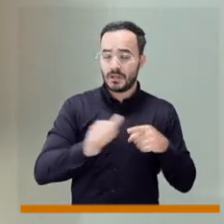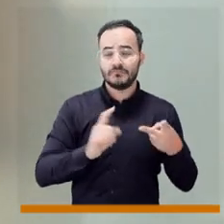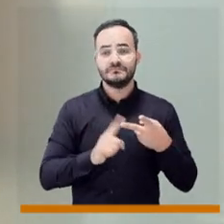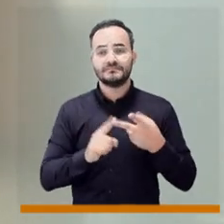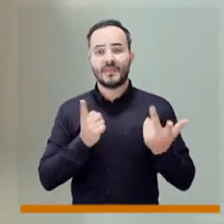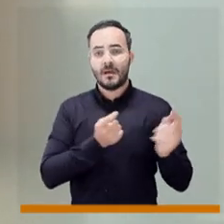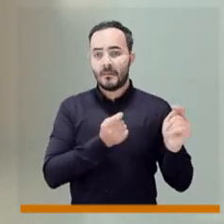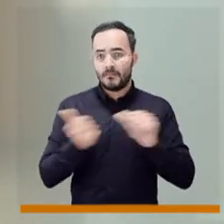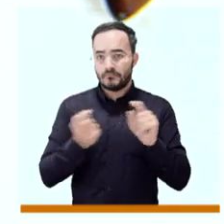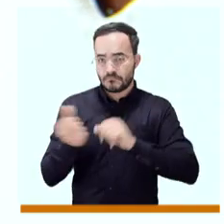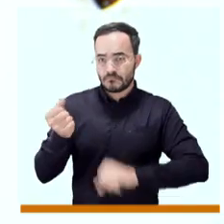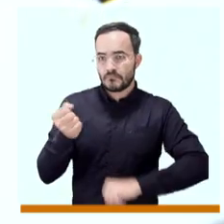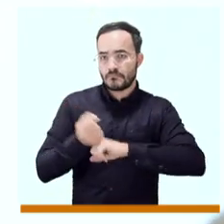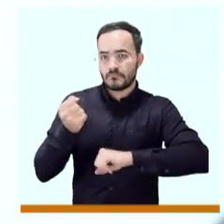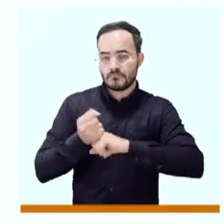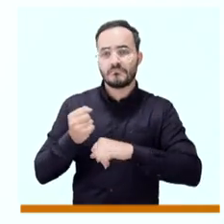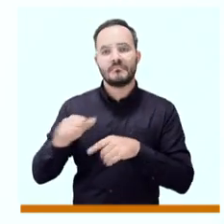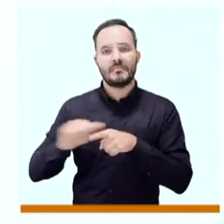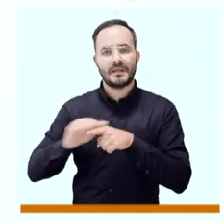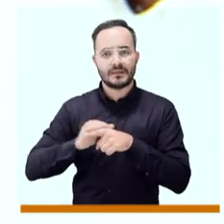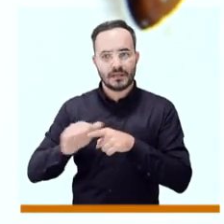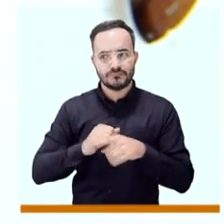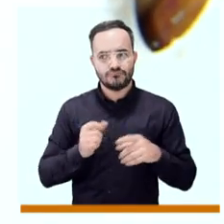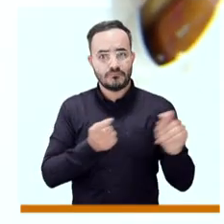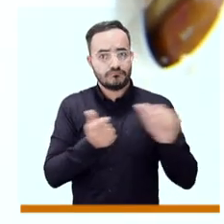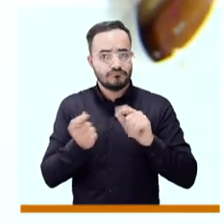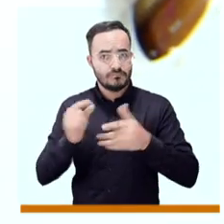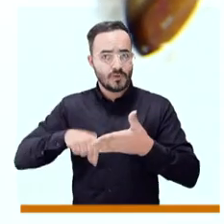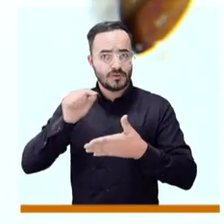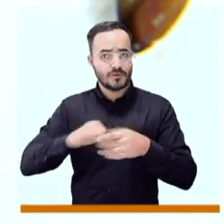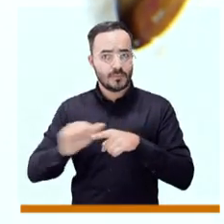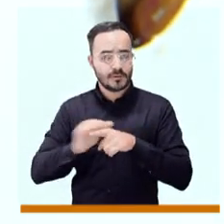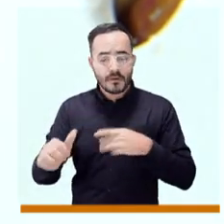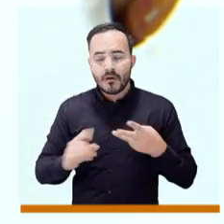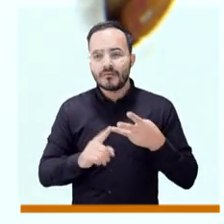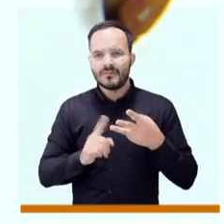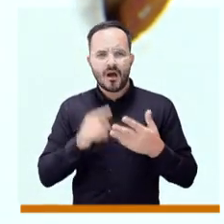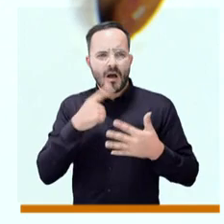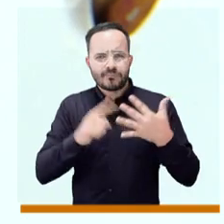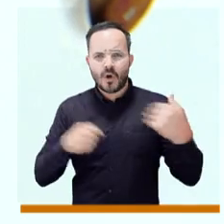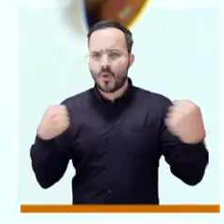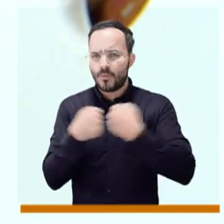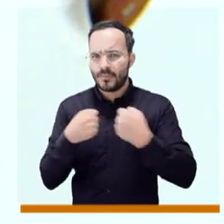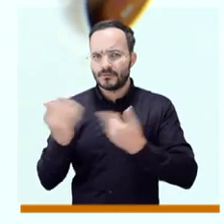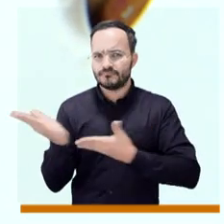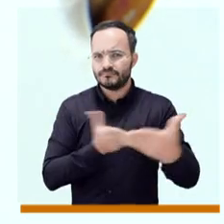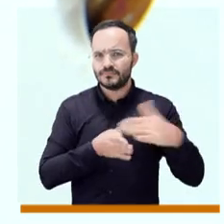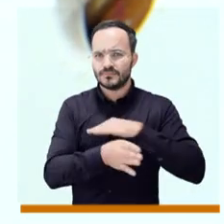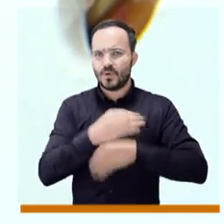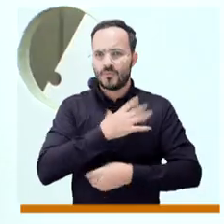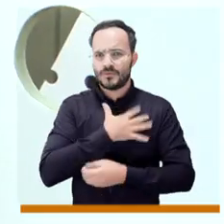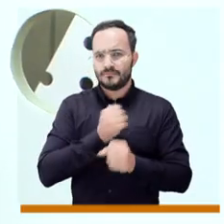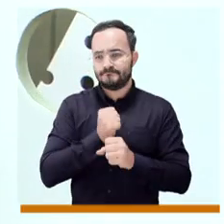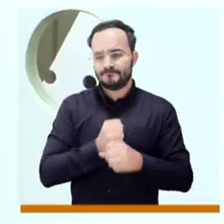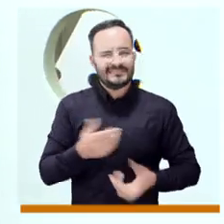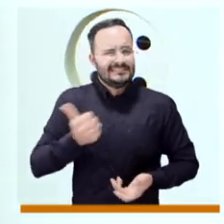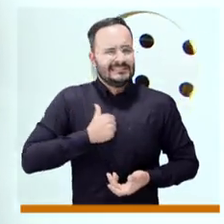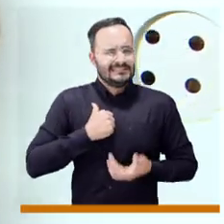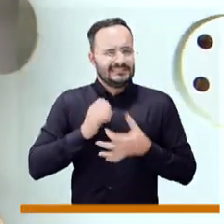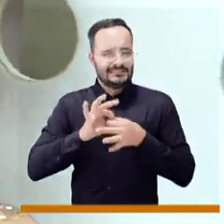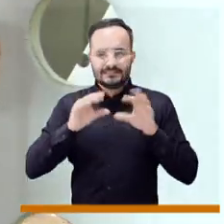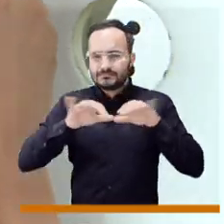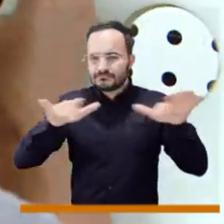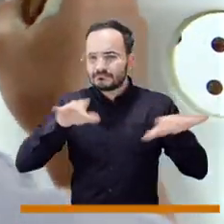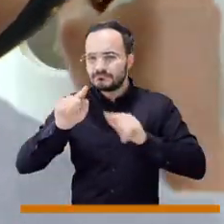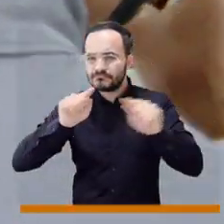cosas, procesos de práctica, patrocinio de aprendices y vinculaciones laborales. Y aprovecho para poder invitar a muchos